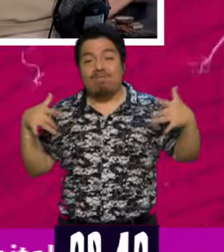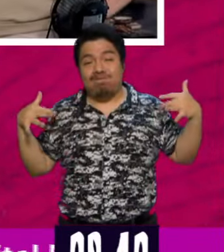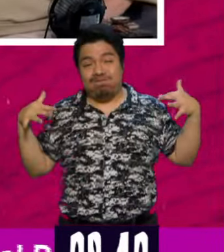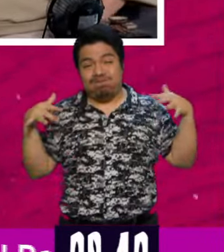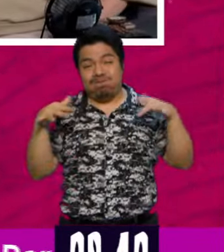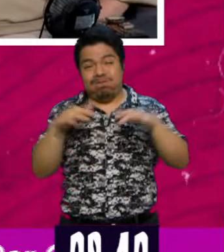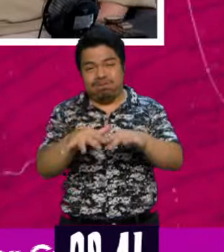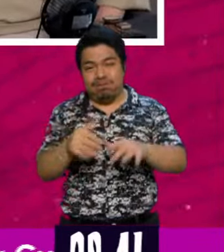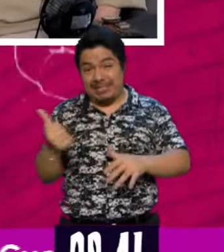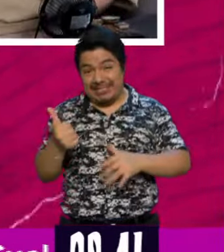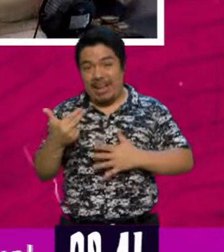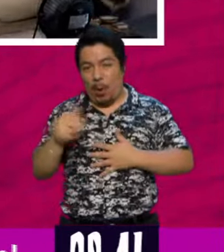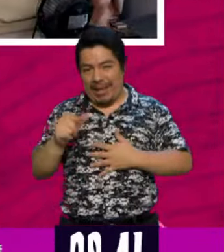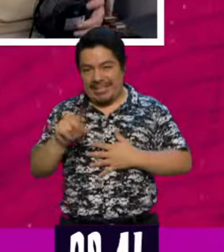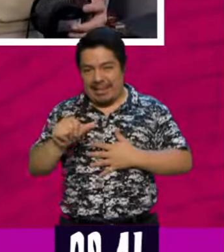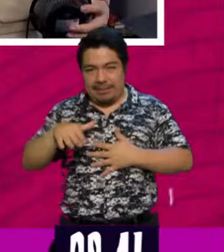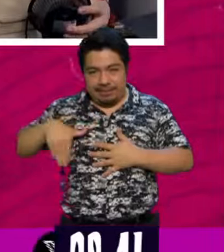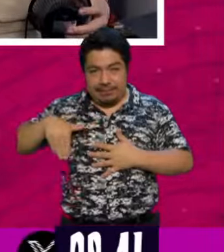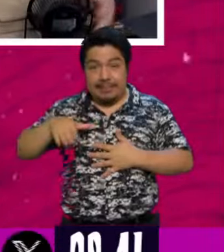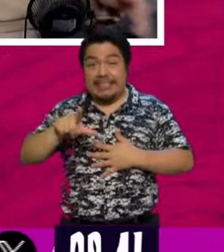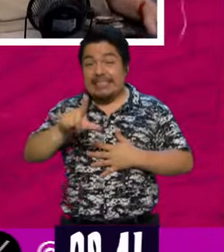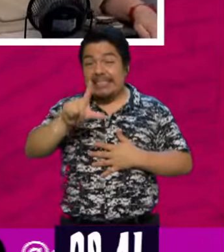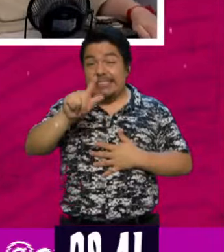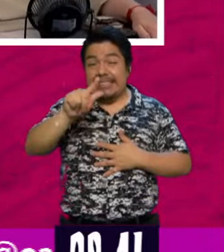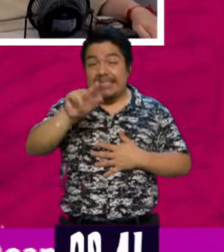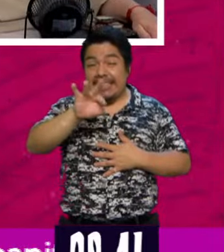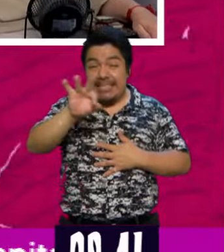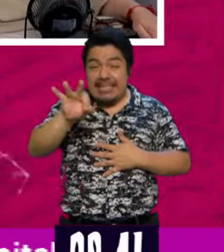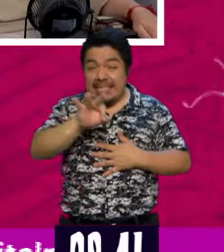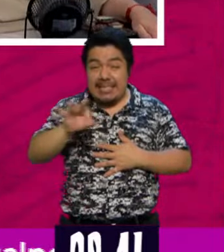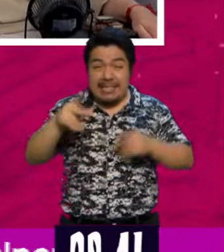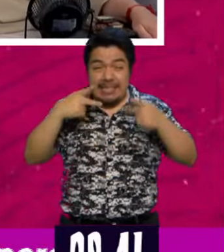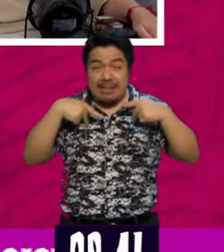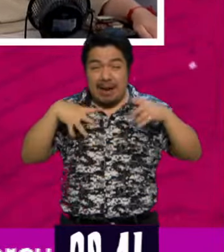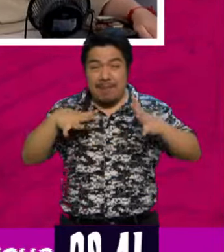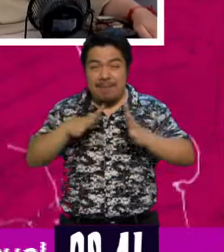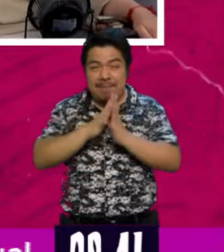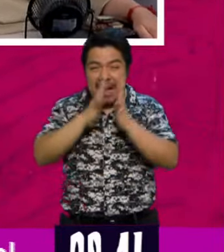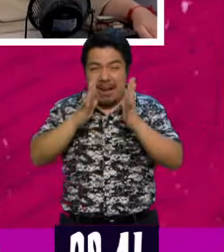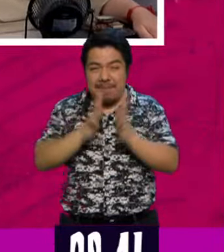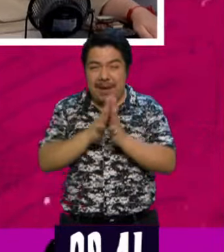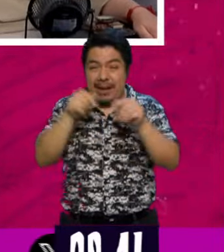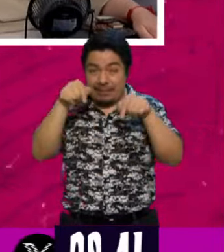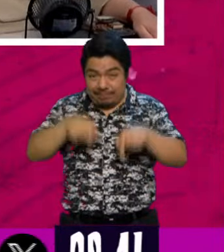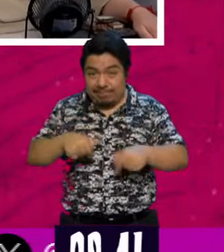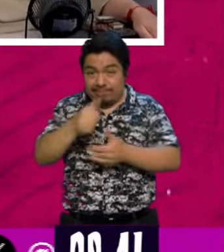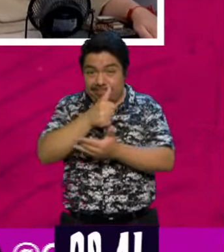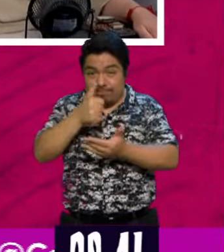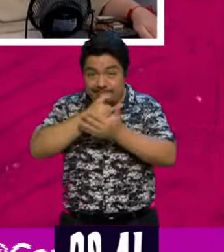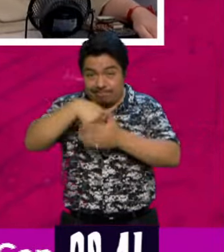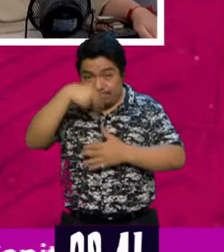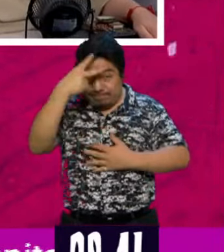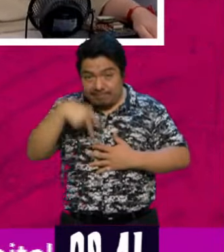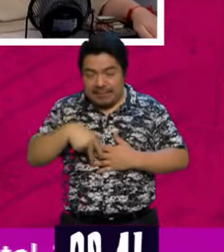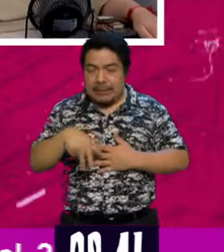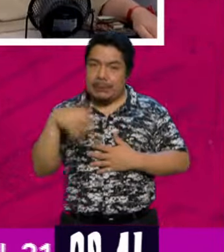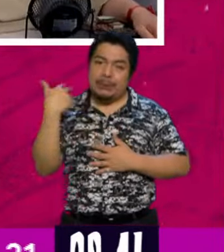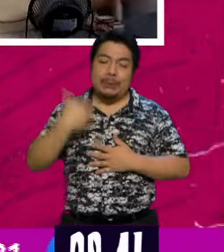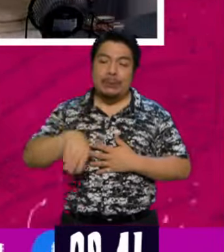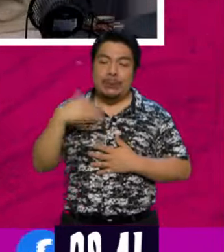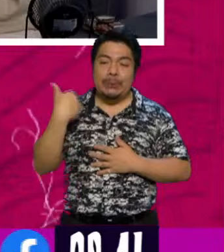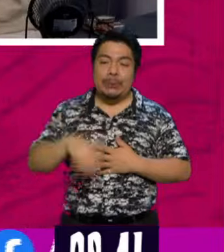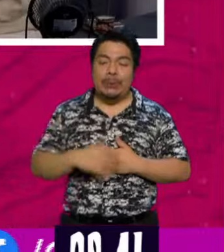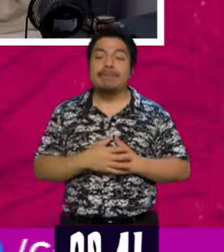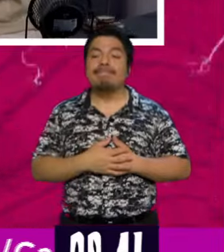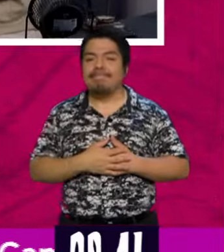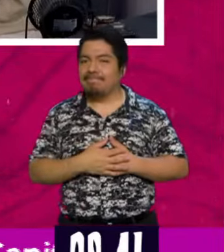a Huesca hablar del 70% de participación en la Capirucha, en la Ciudad de México. De verdad, ahorita se me llena.